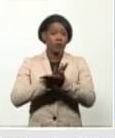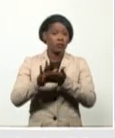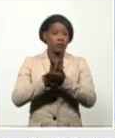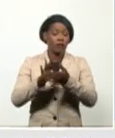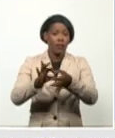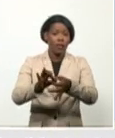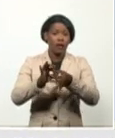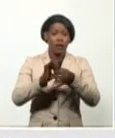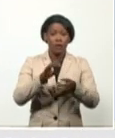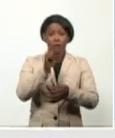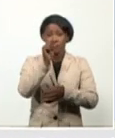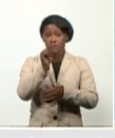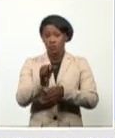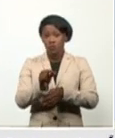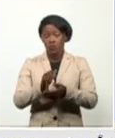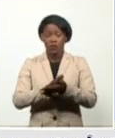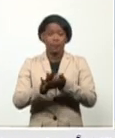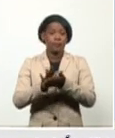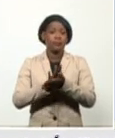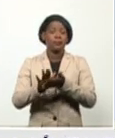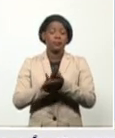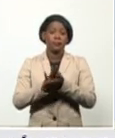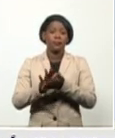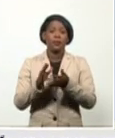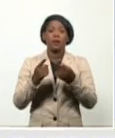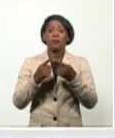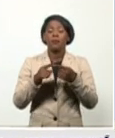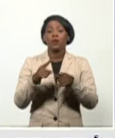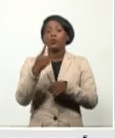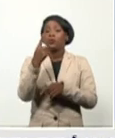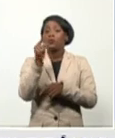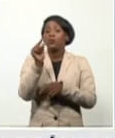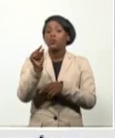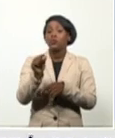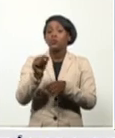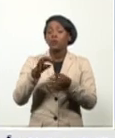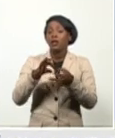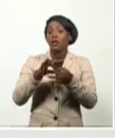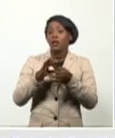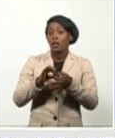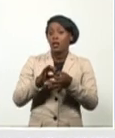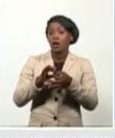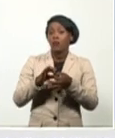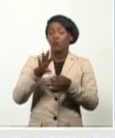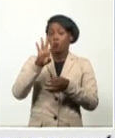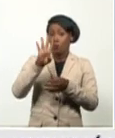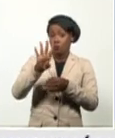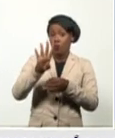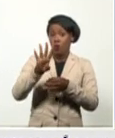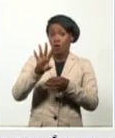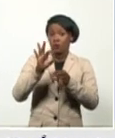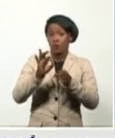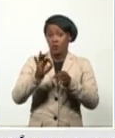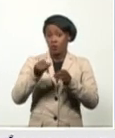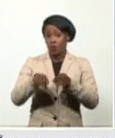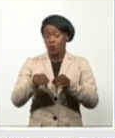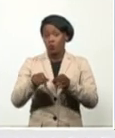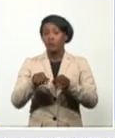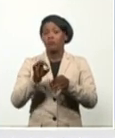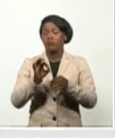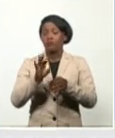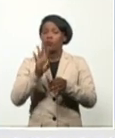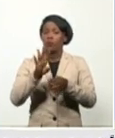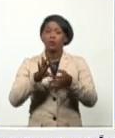tenemos caso crítico y tenemos un caso grave menos. Son 4 graves en el día de hoy. Estos 4